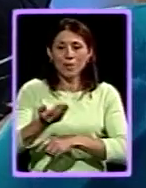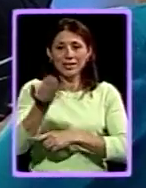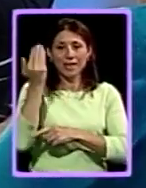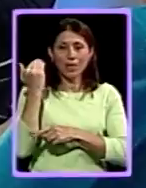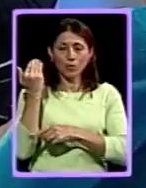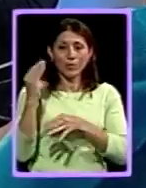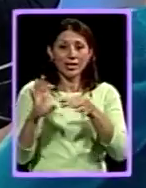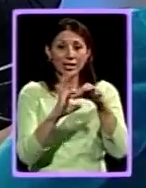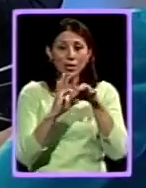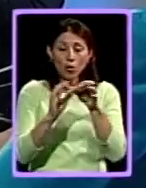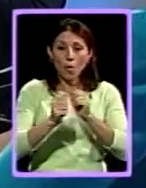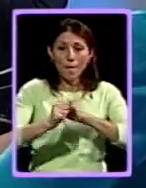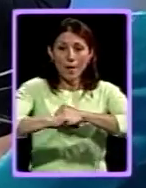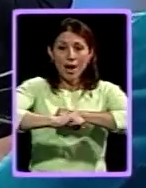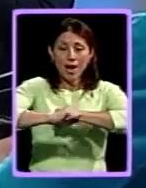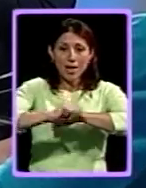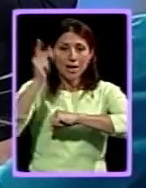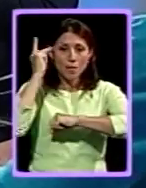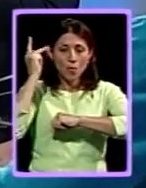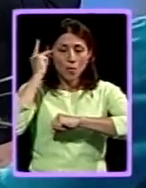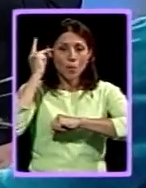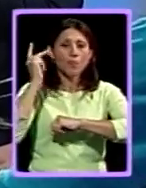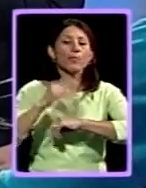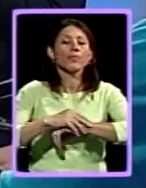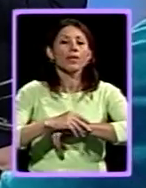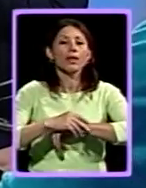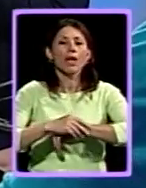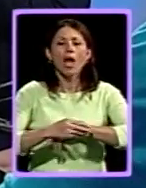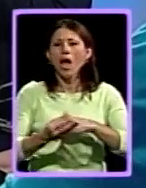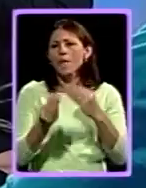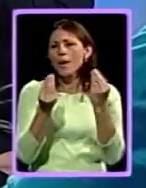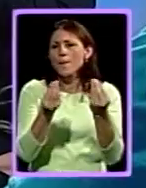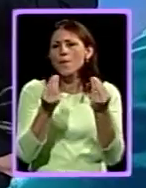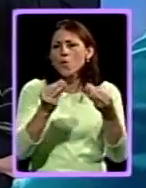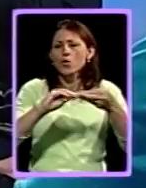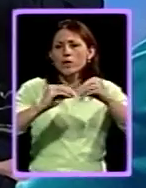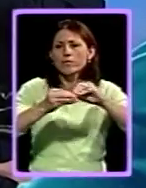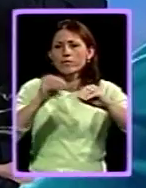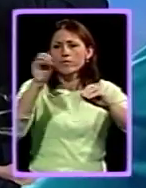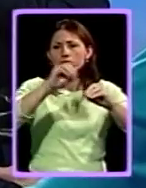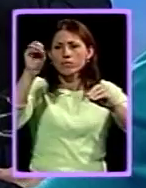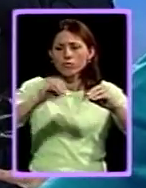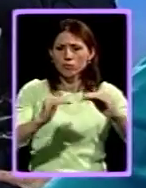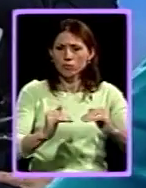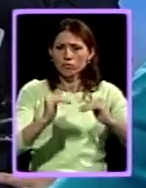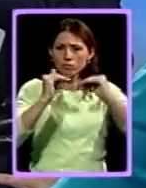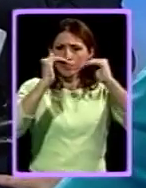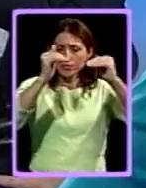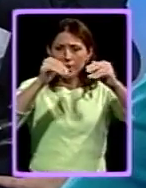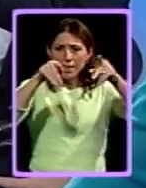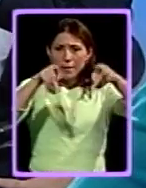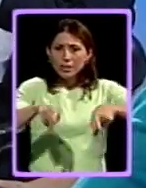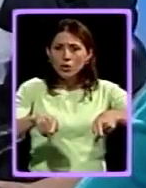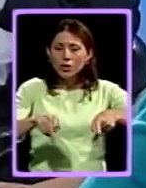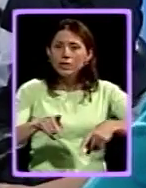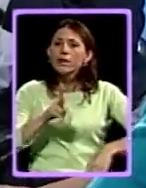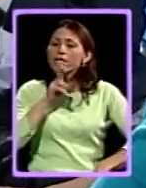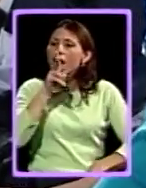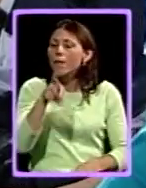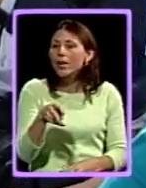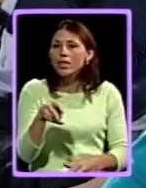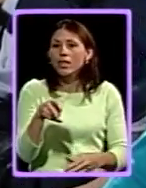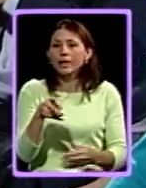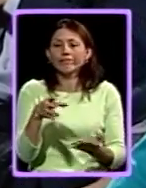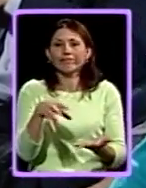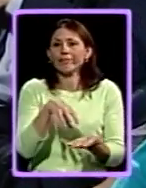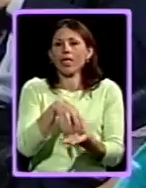a esta campaña, que había un alto porcentaje de los electores que realmente estaban indecisos, que no